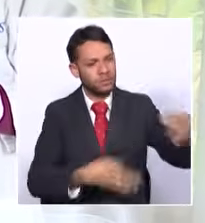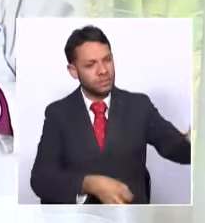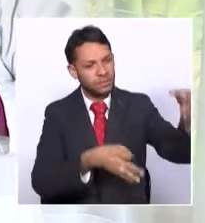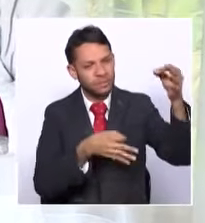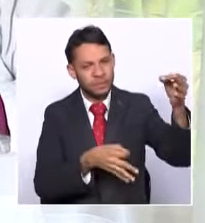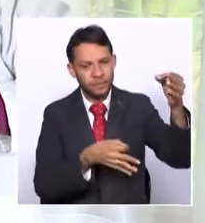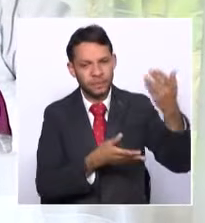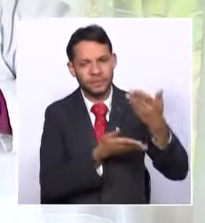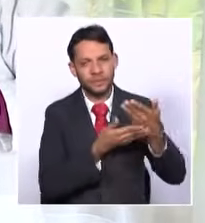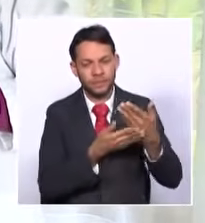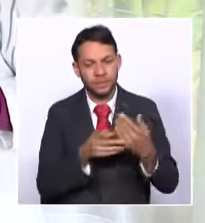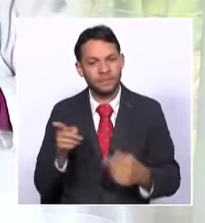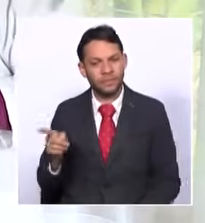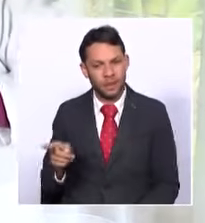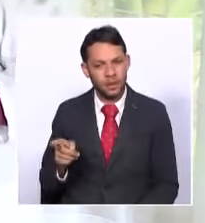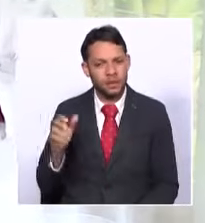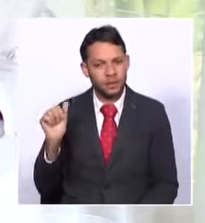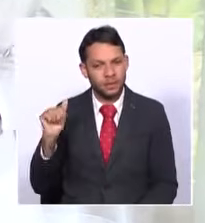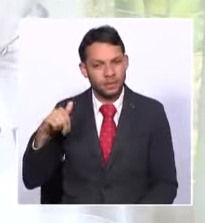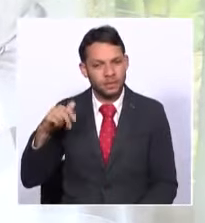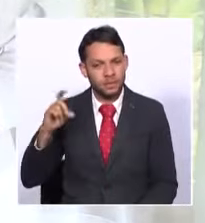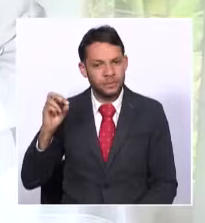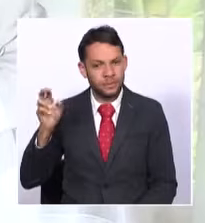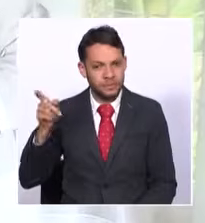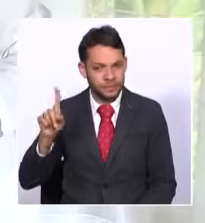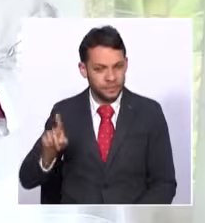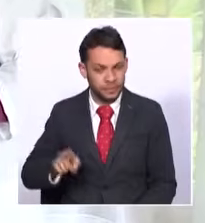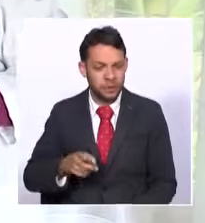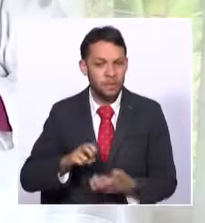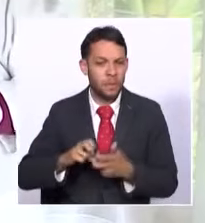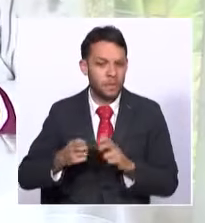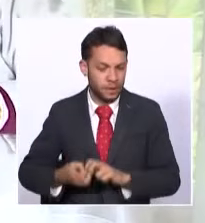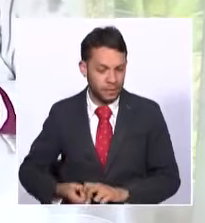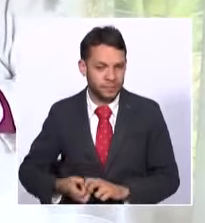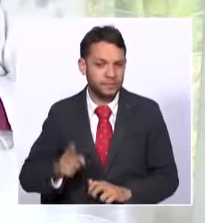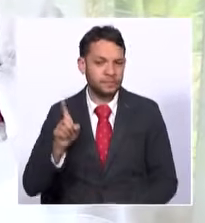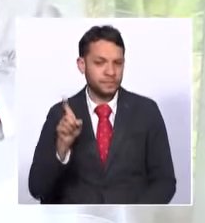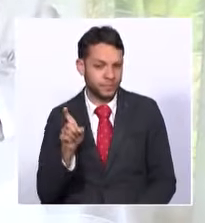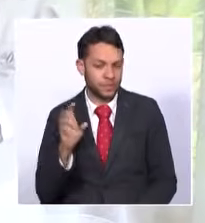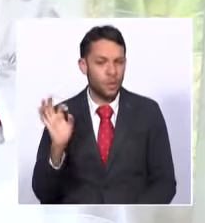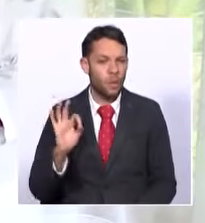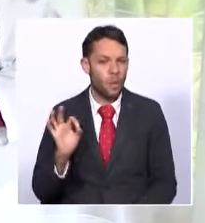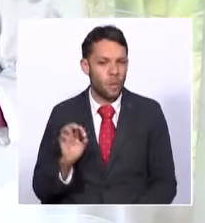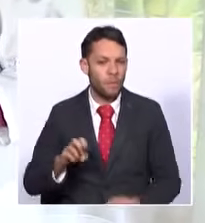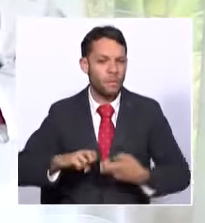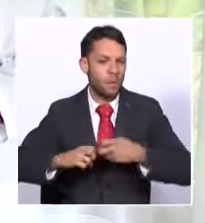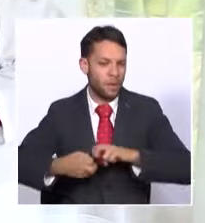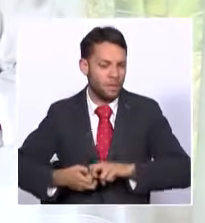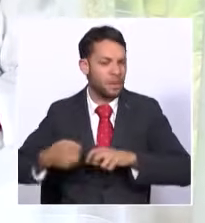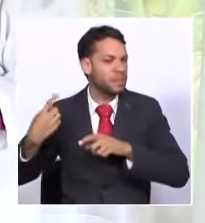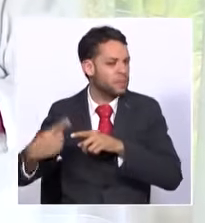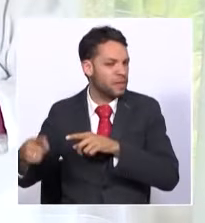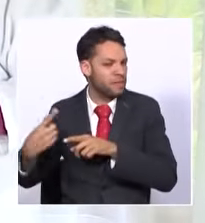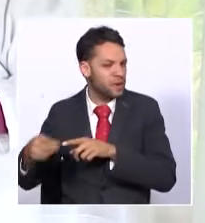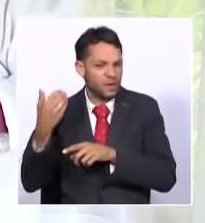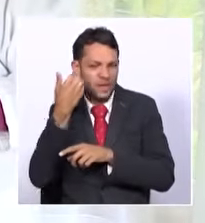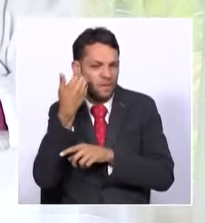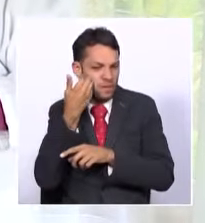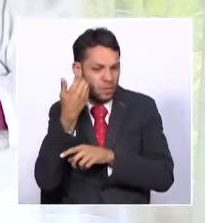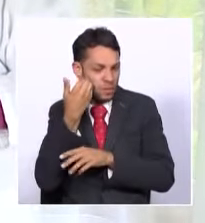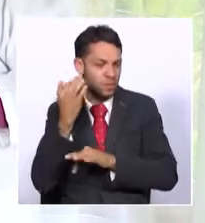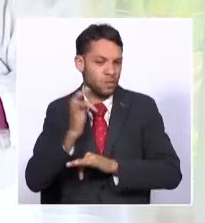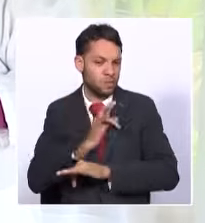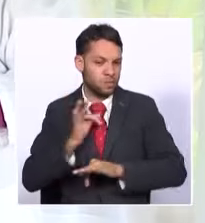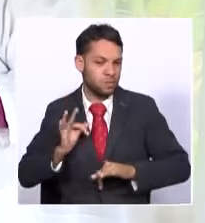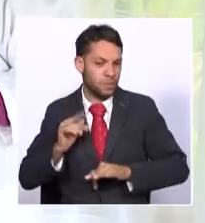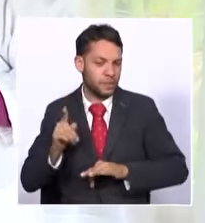él y miramos si tiene escoliosis, lordosis, cifosis, que son nombres técnicos.